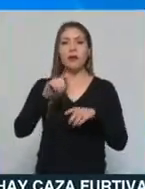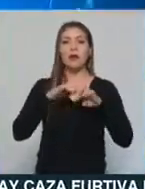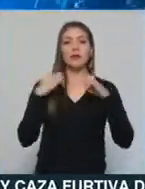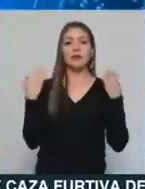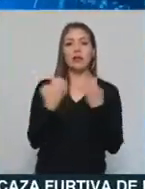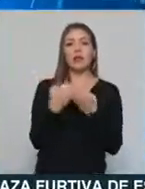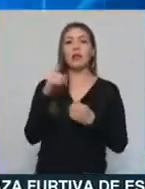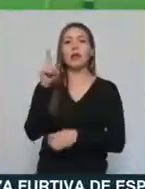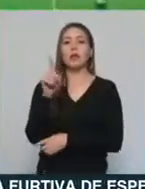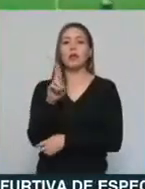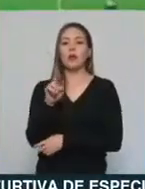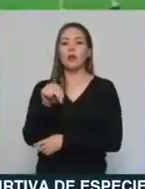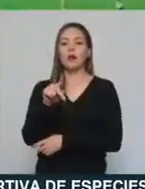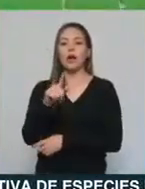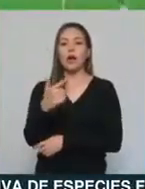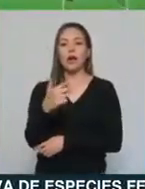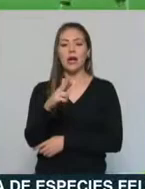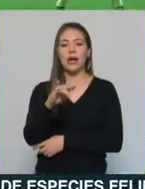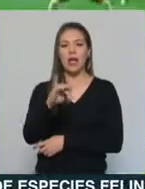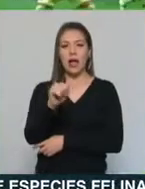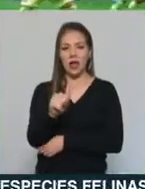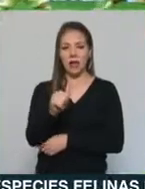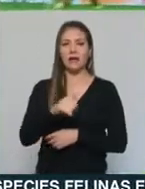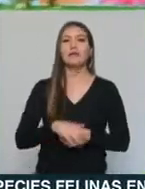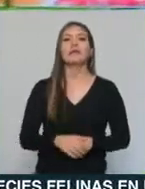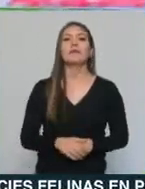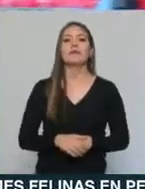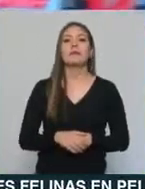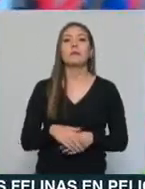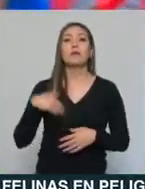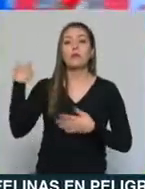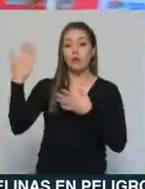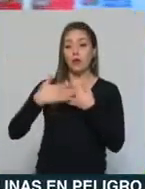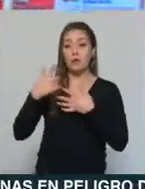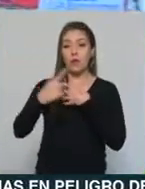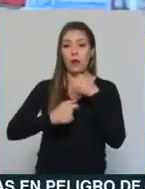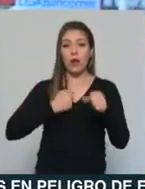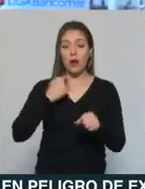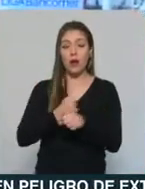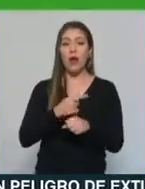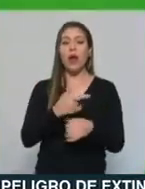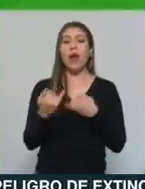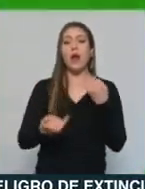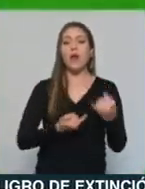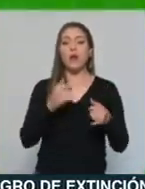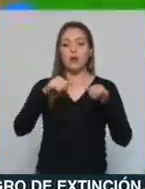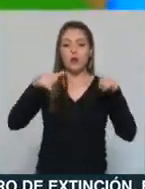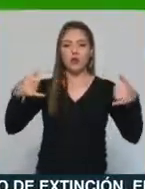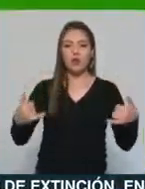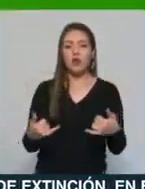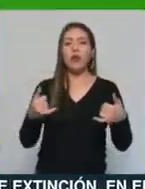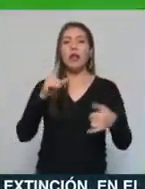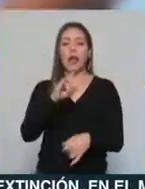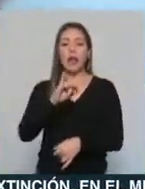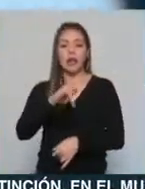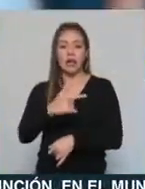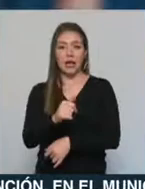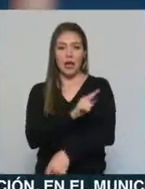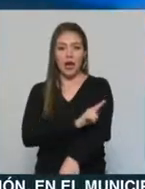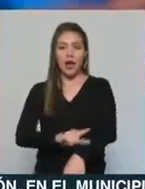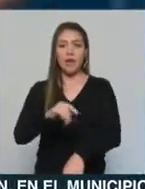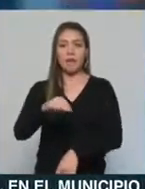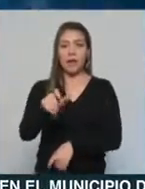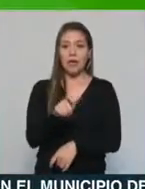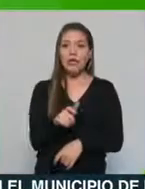Hungría. A partir del siguiente año futbolístico, se jugará un torneo binacional entre la Liga MX y la Major League Soccer